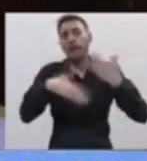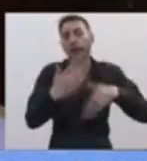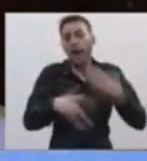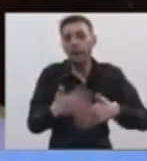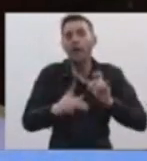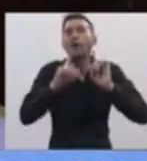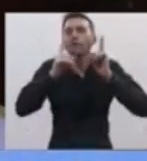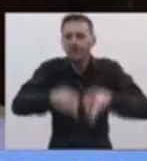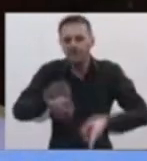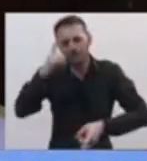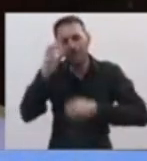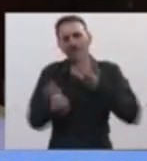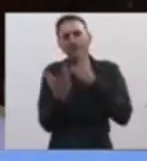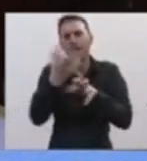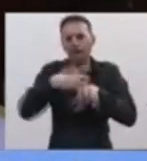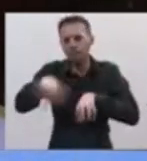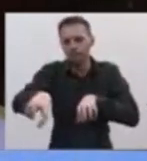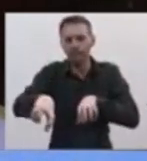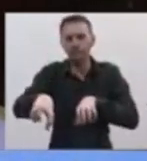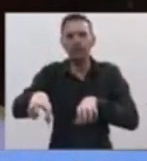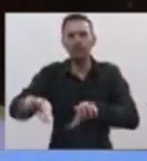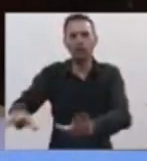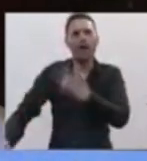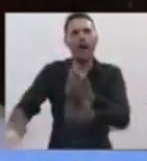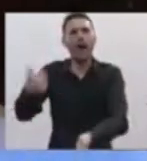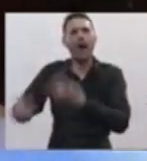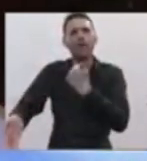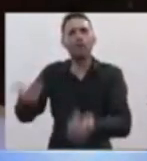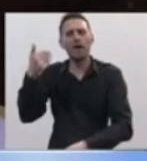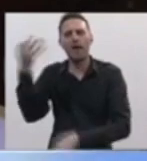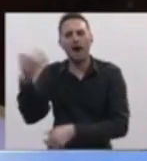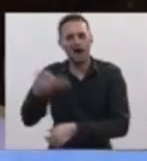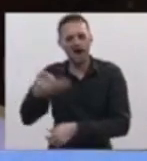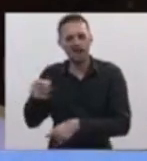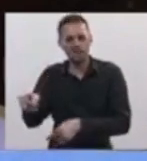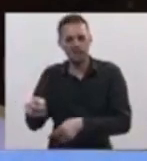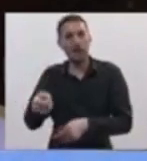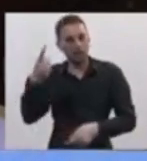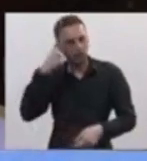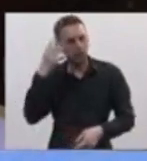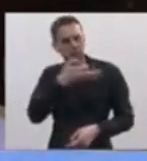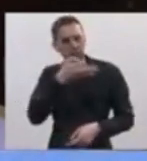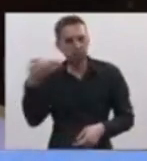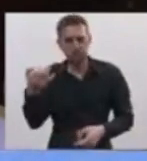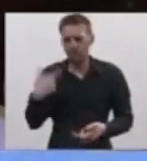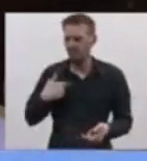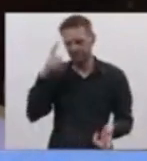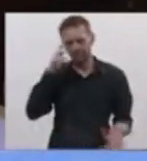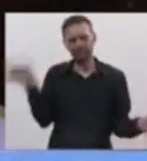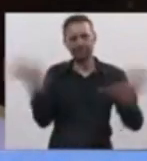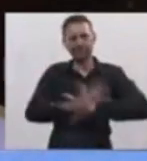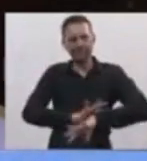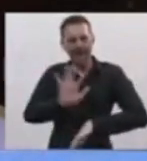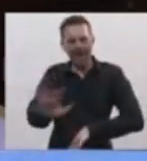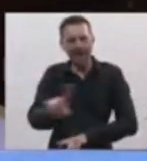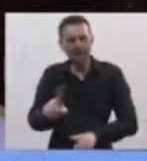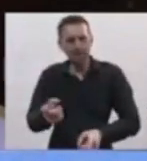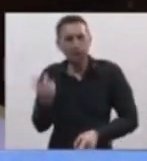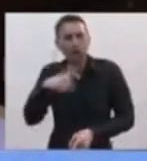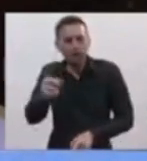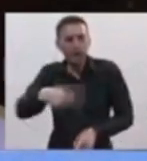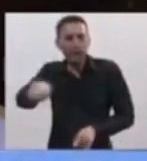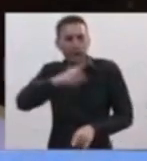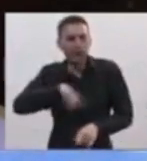hasta se creó una una área aduanera especial es razonable no es razonable nosotros creemos que no que mucho estas cosas no son razonables pero